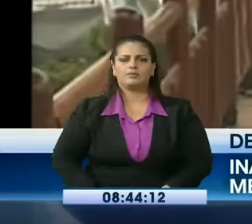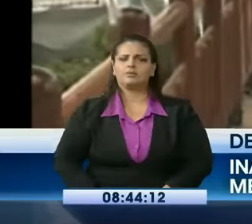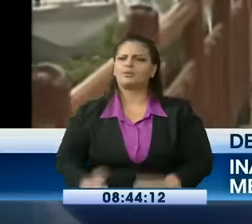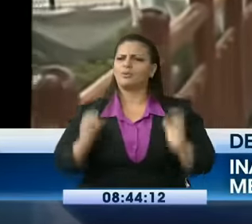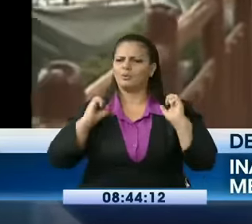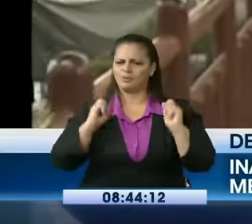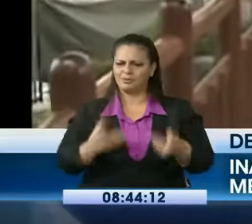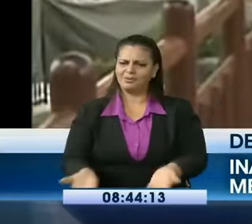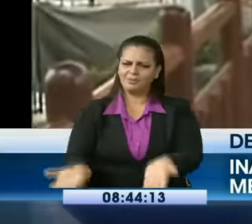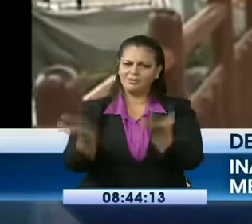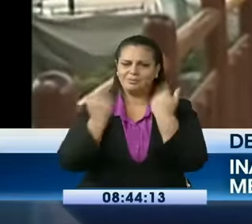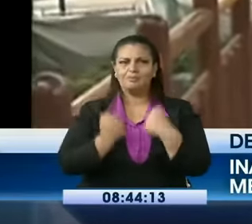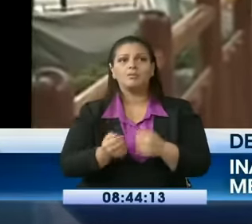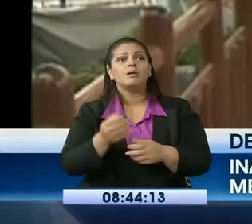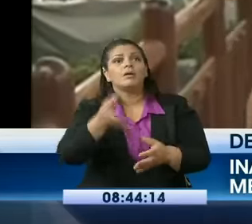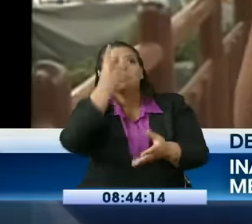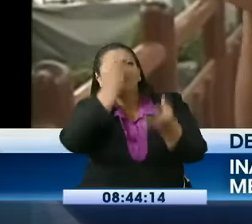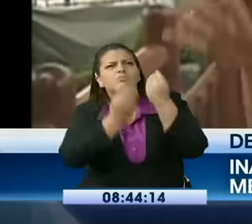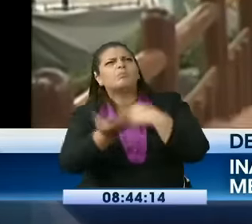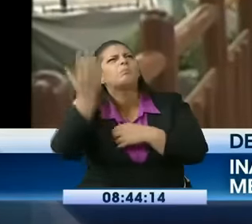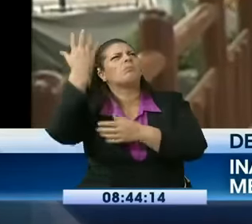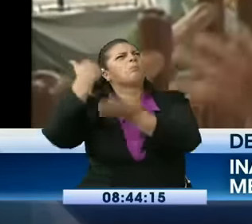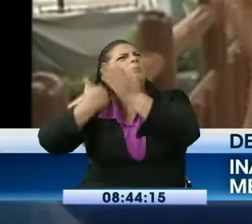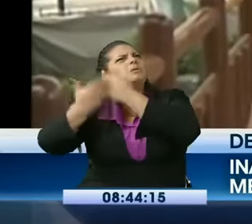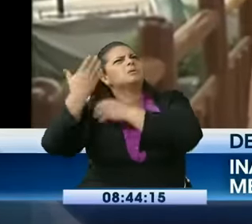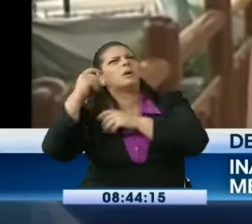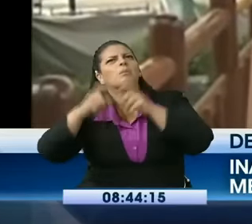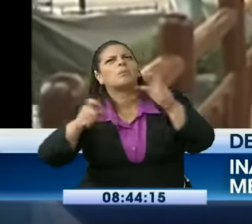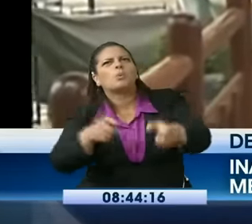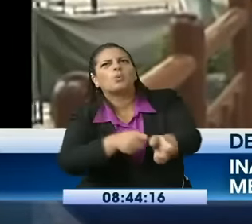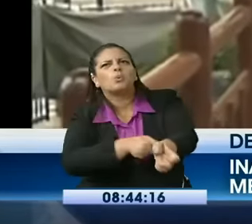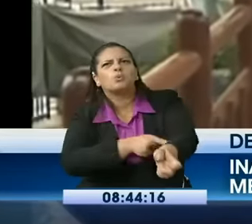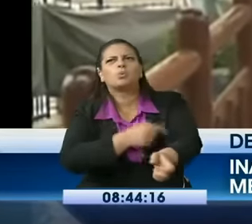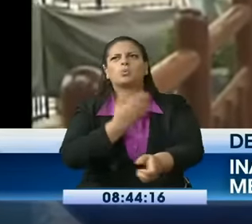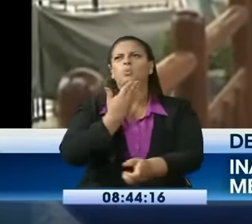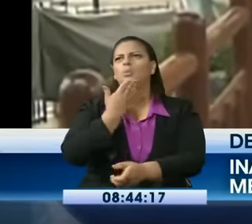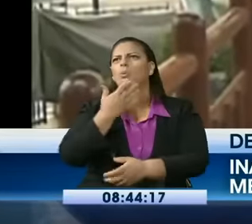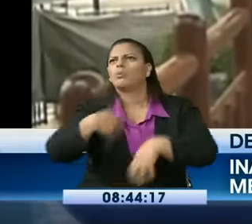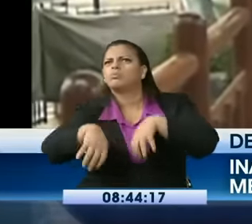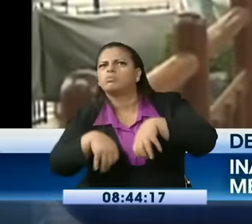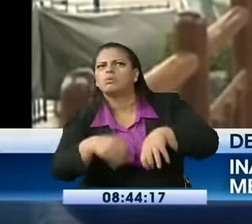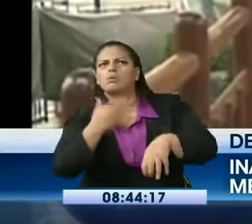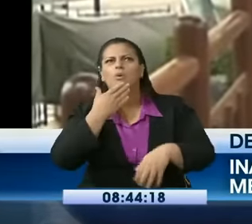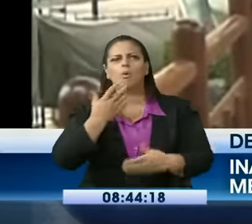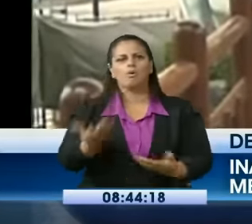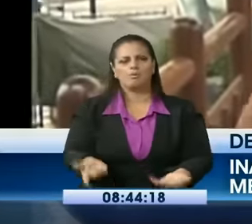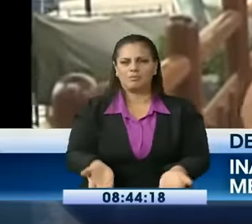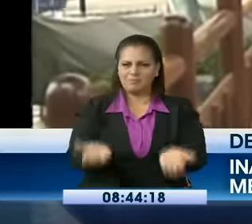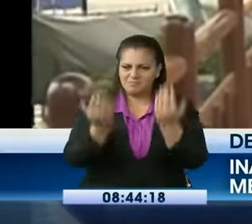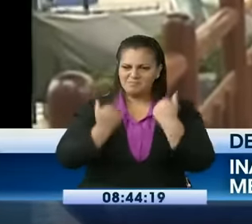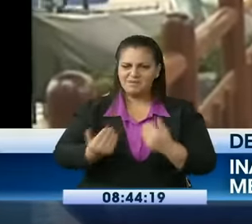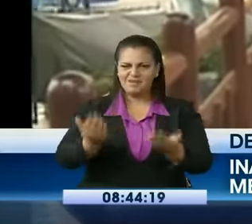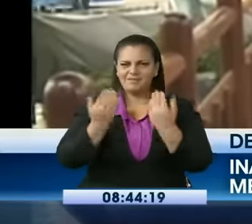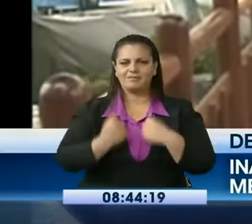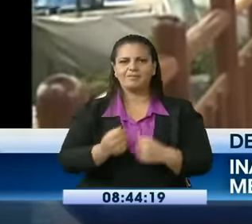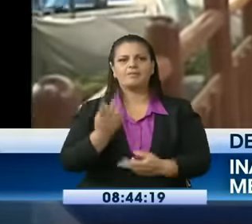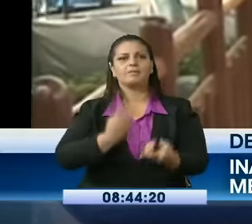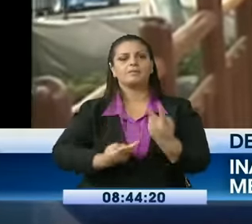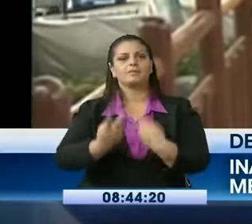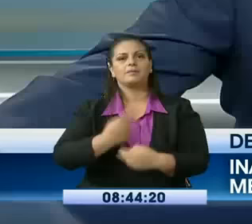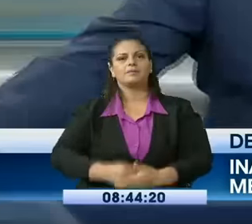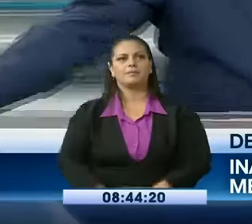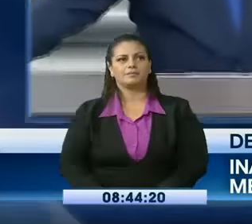época histórica, desde el siglo V hasta el siglo XV, que terminó con el descubrimiento de América y la invención de la imprenta. Ha sido la información por el momento